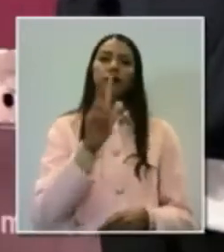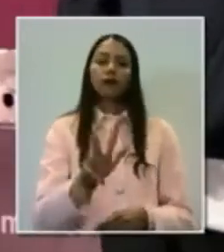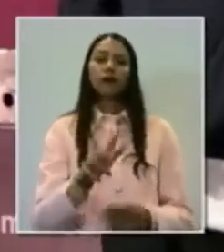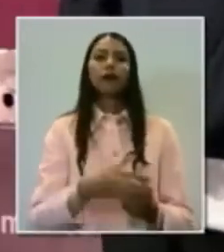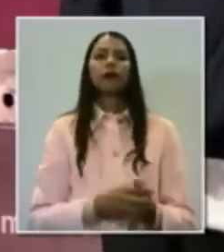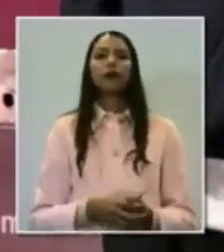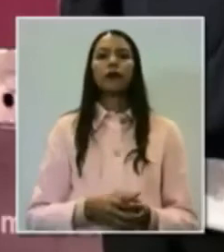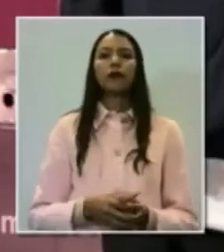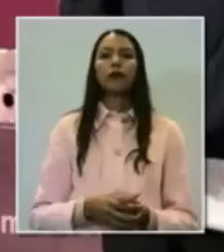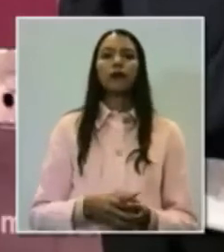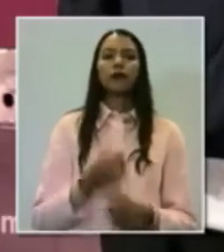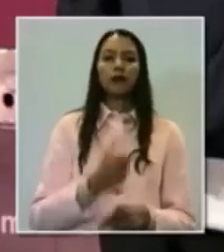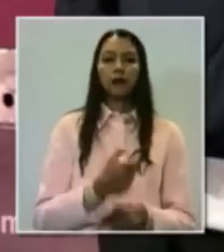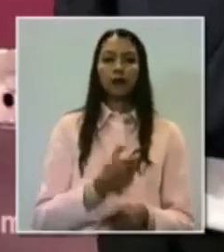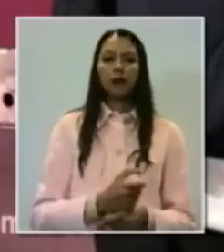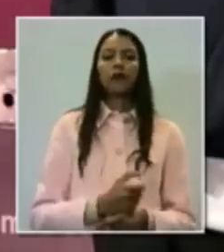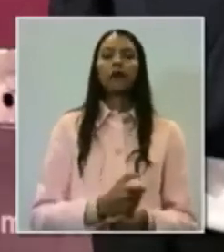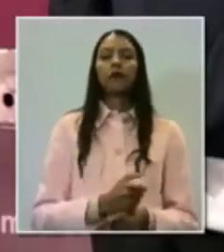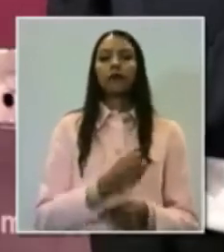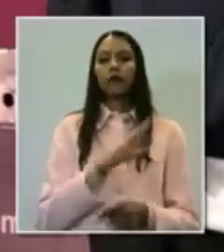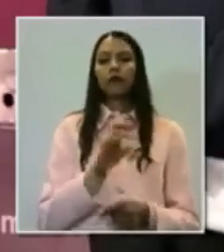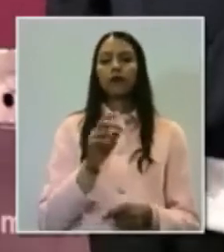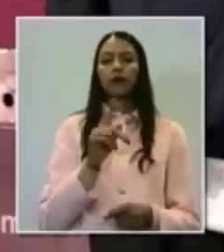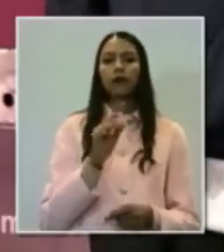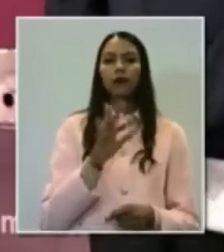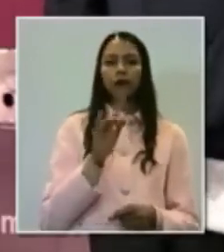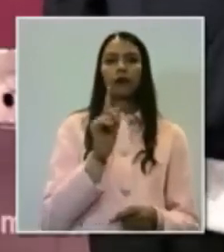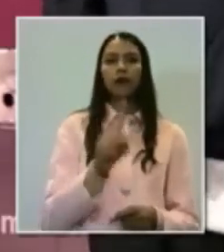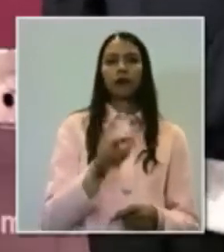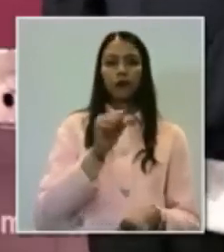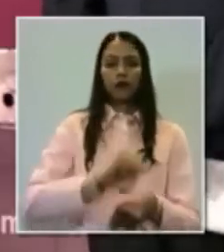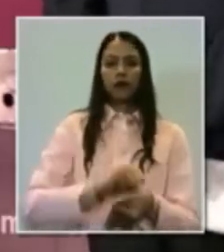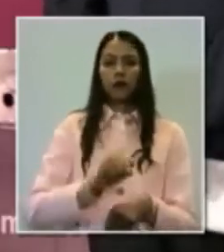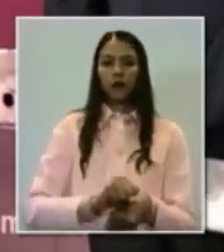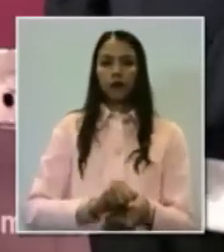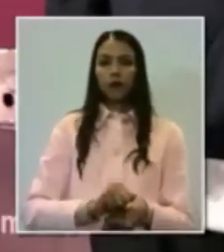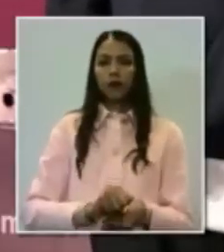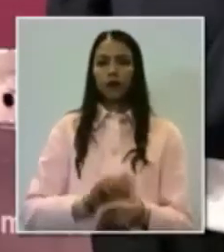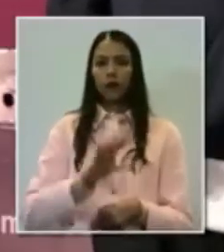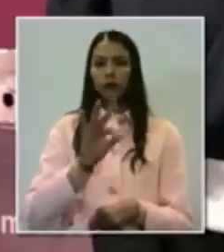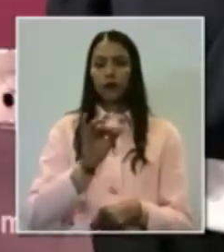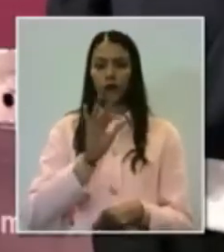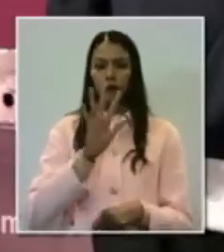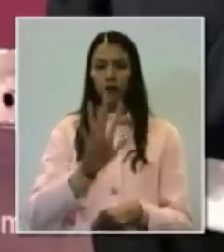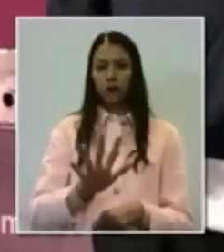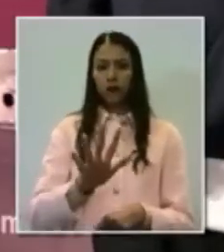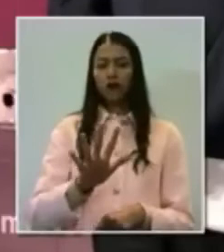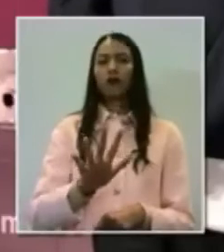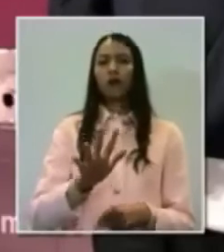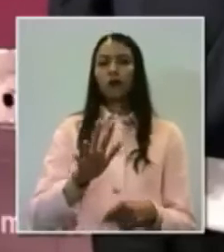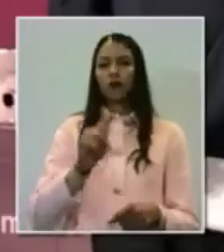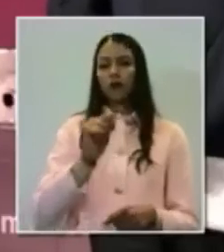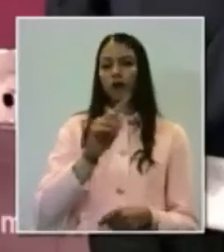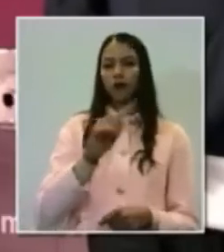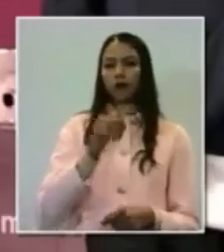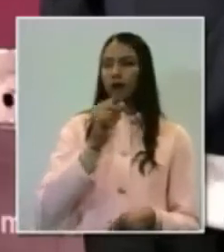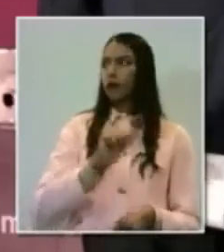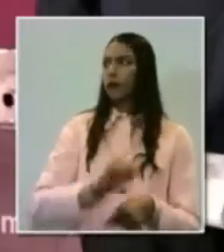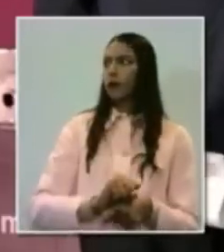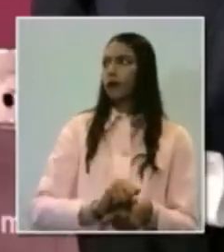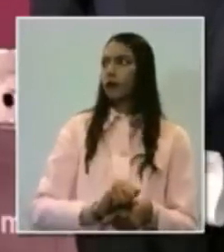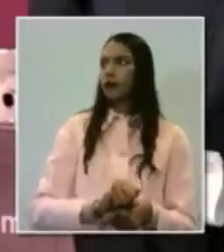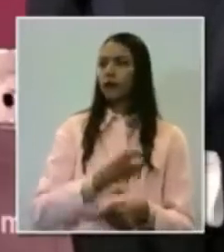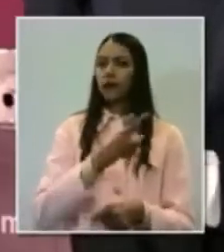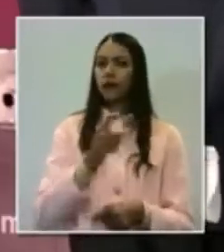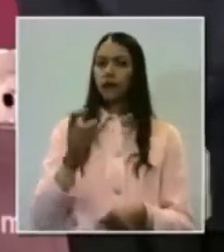228, preescolar, primaria, 551, en secundaria. 45 en telesecundaria. 45 maestros en telesecundaria